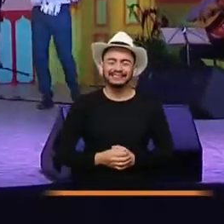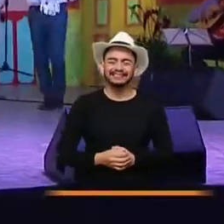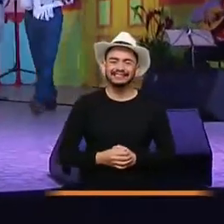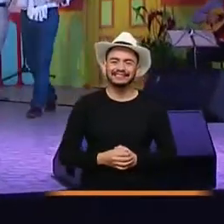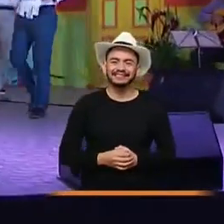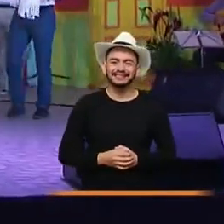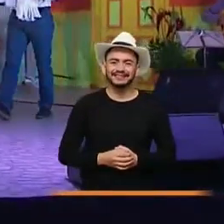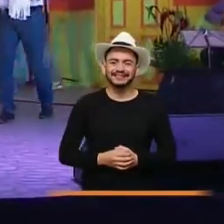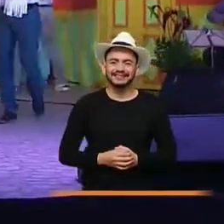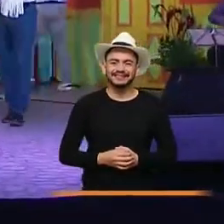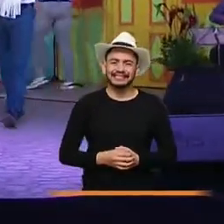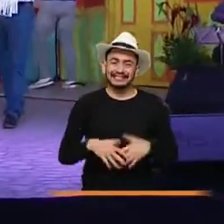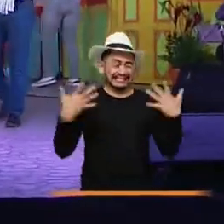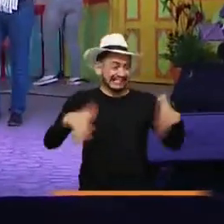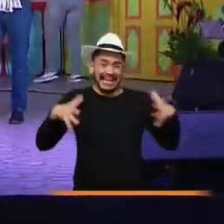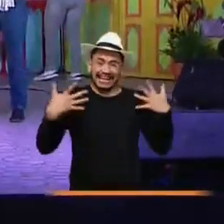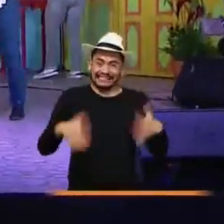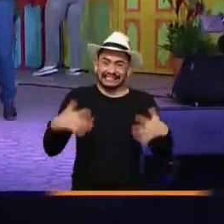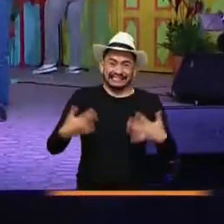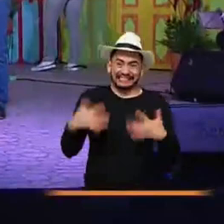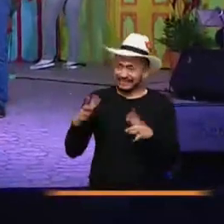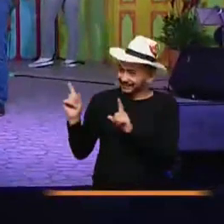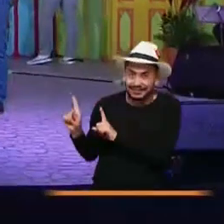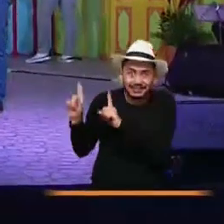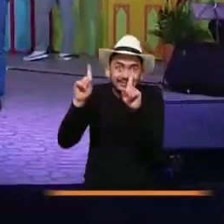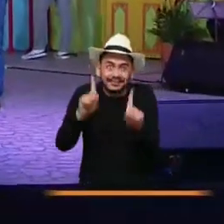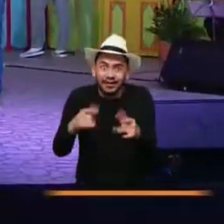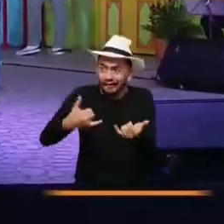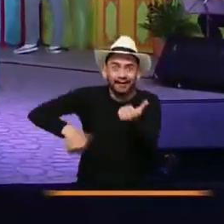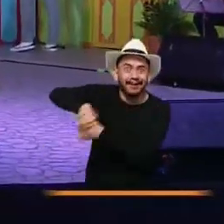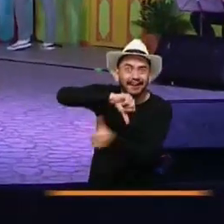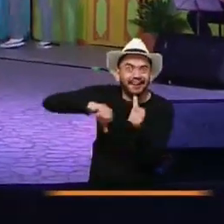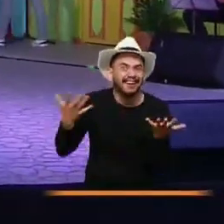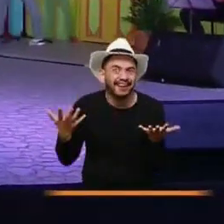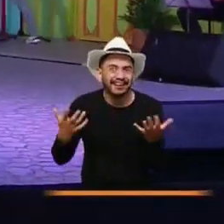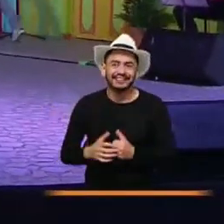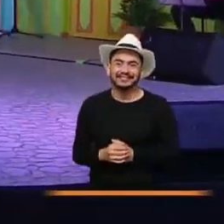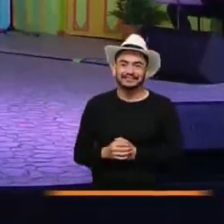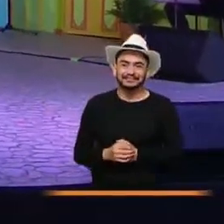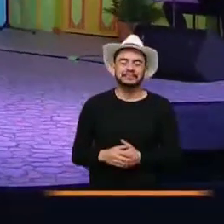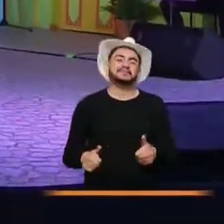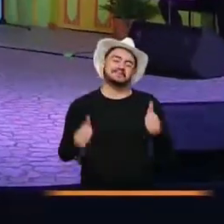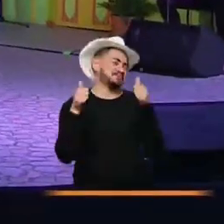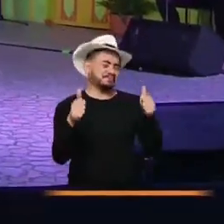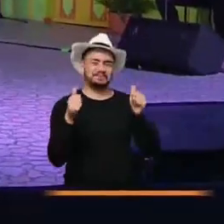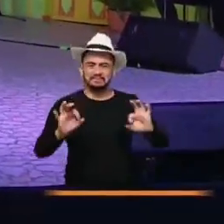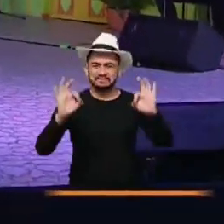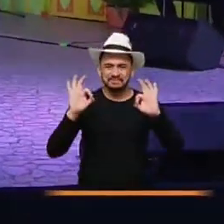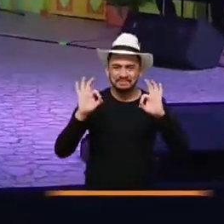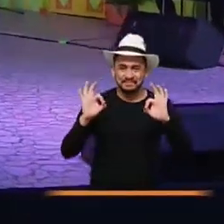termina termina la tanda según se ha llamado para la siguiente claro que si en este momento entonces vamos